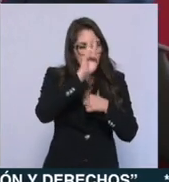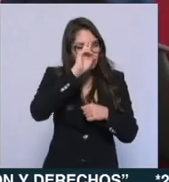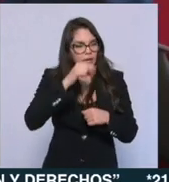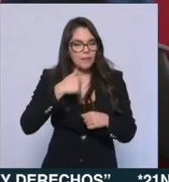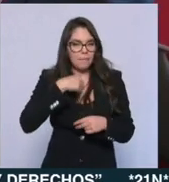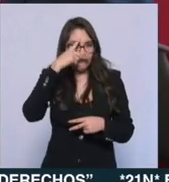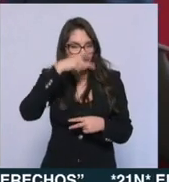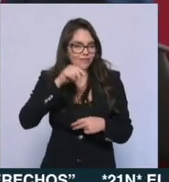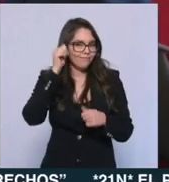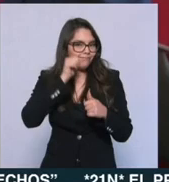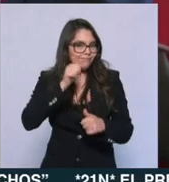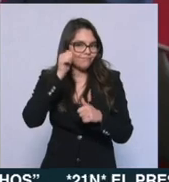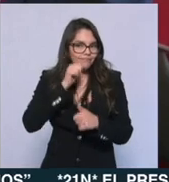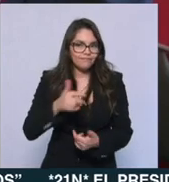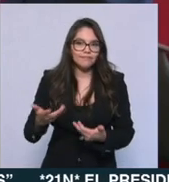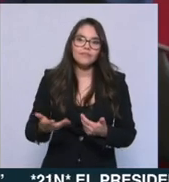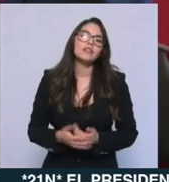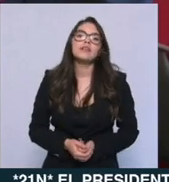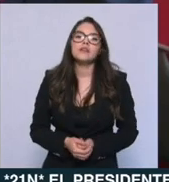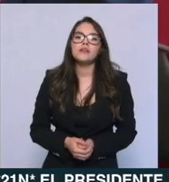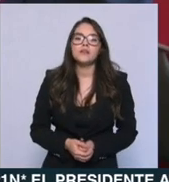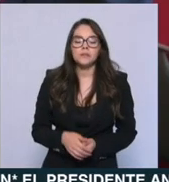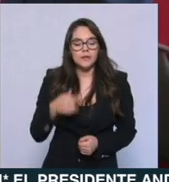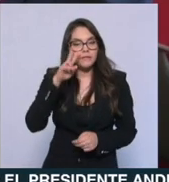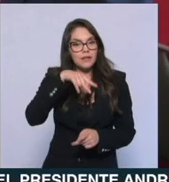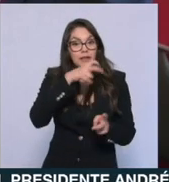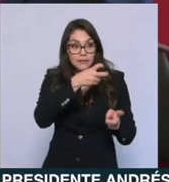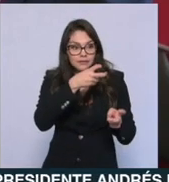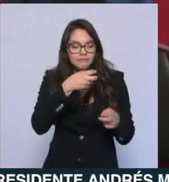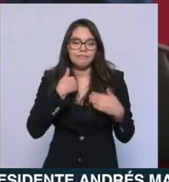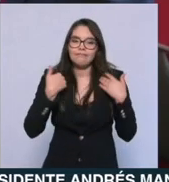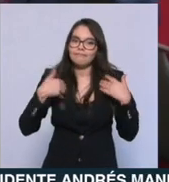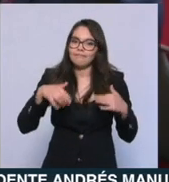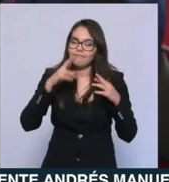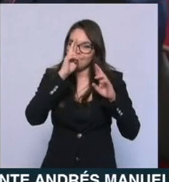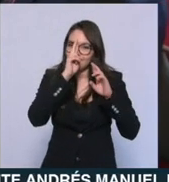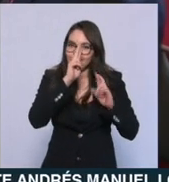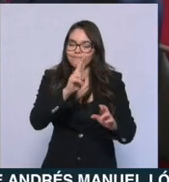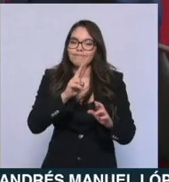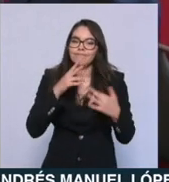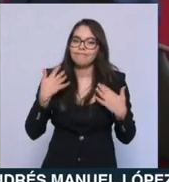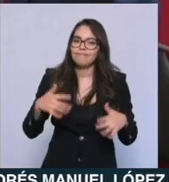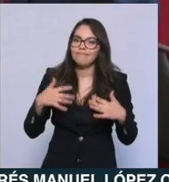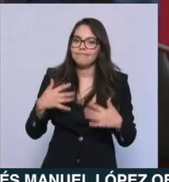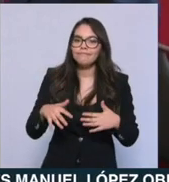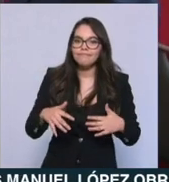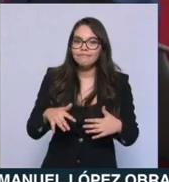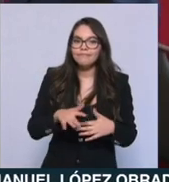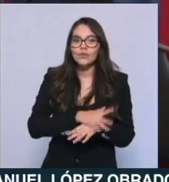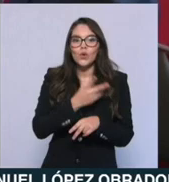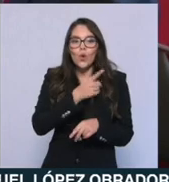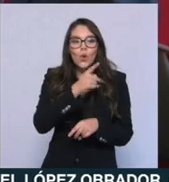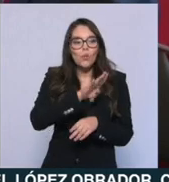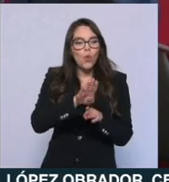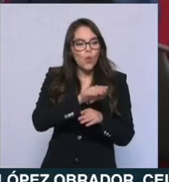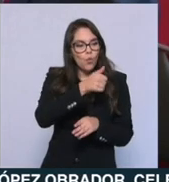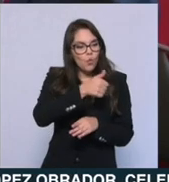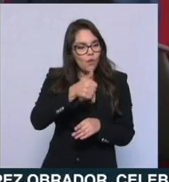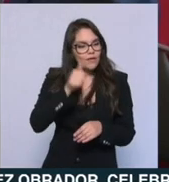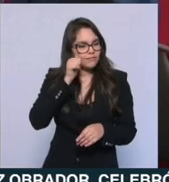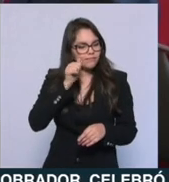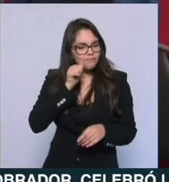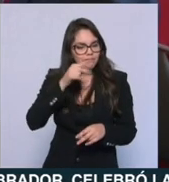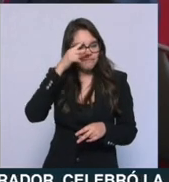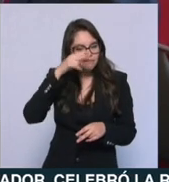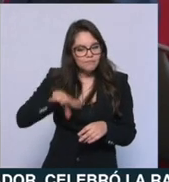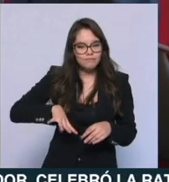Sí, nos consta y es admirable. Para nosotros también pues esa búsqueda de la soberanía, de ser un pueblo respetado,